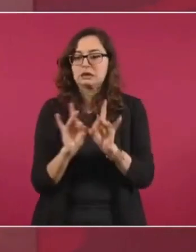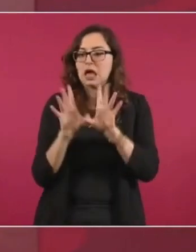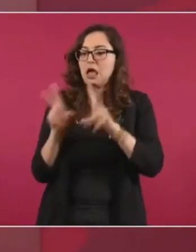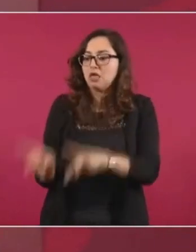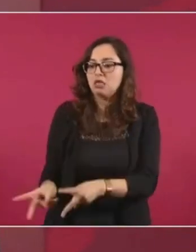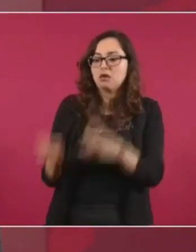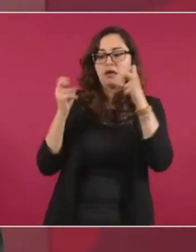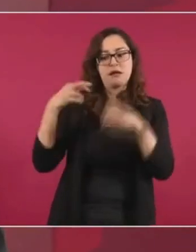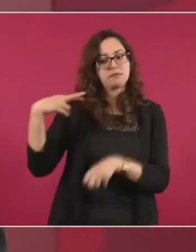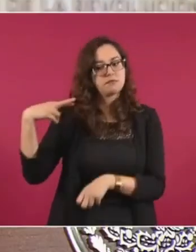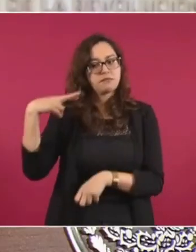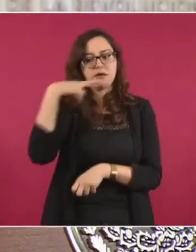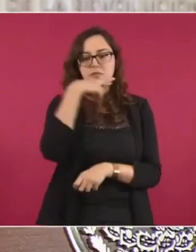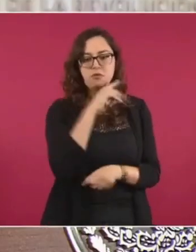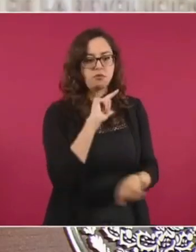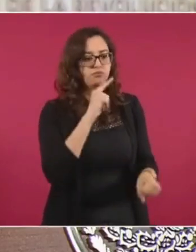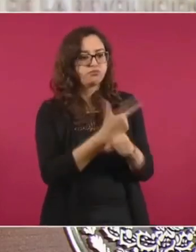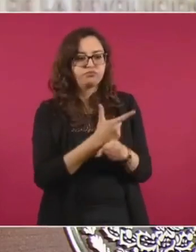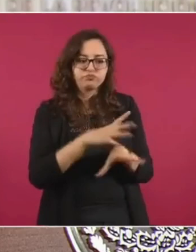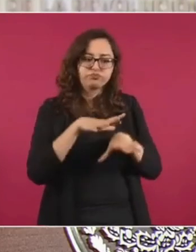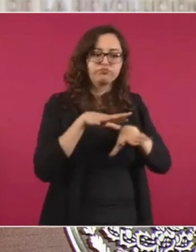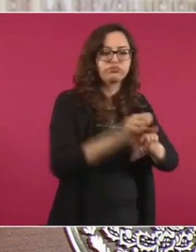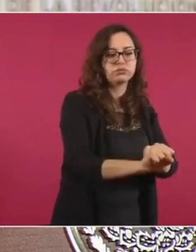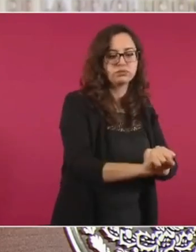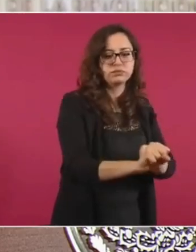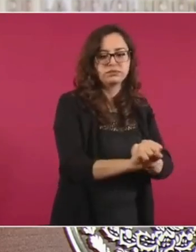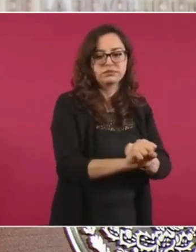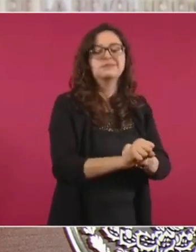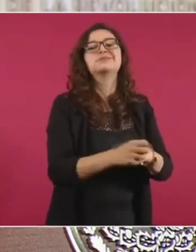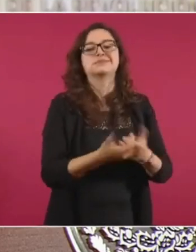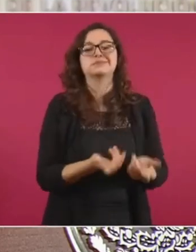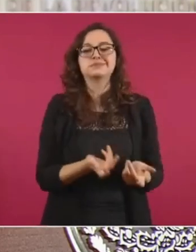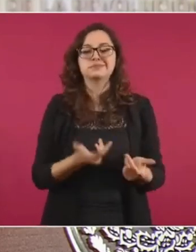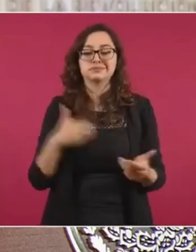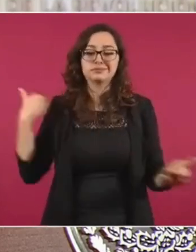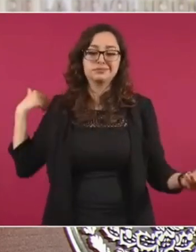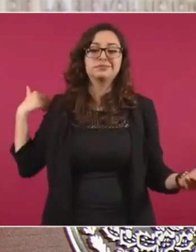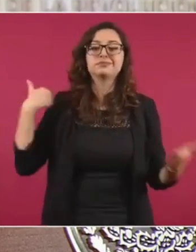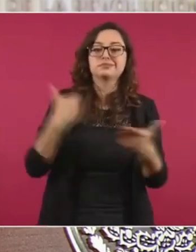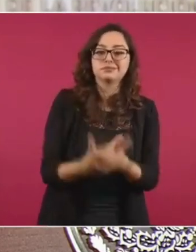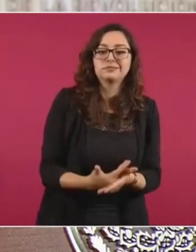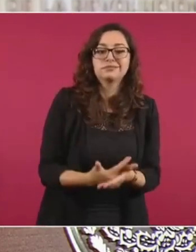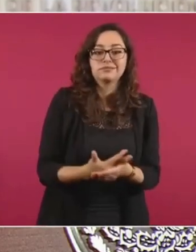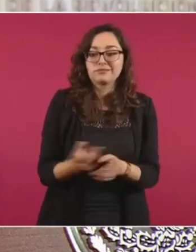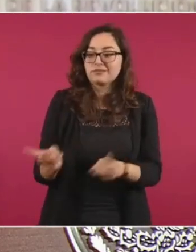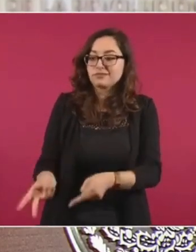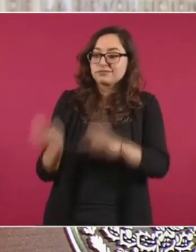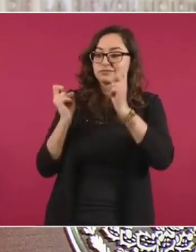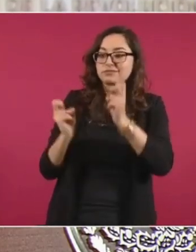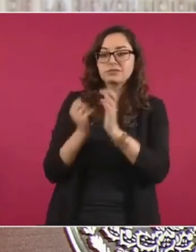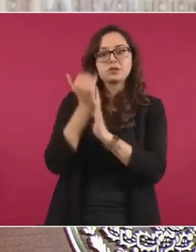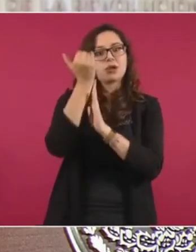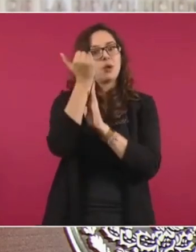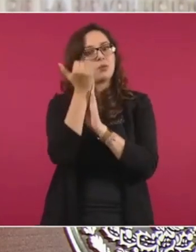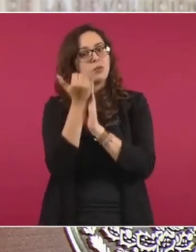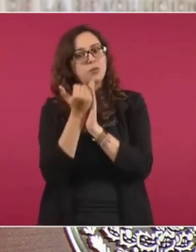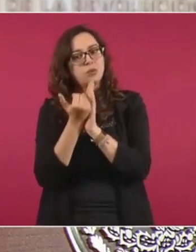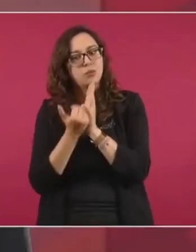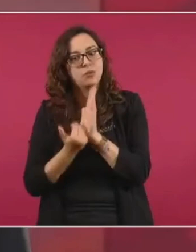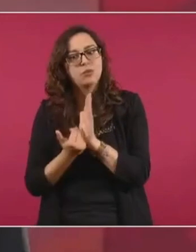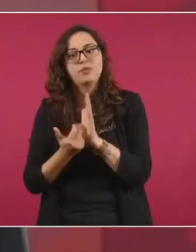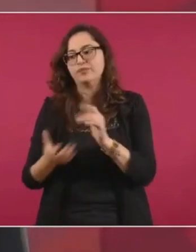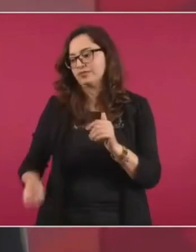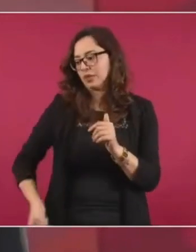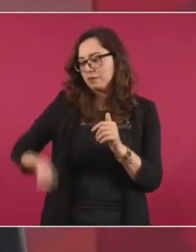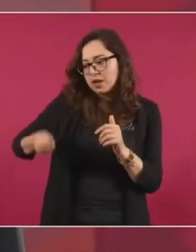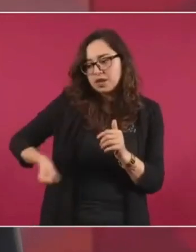hemos reducido de manera muy importante el robo de maletas, el